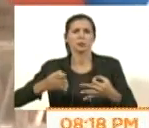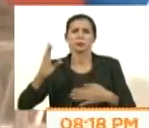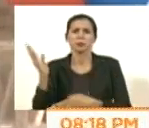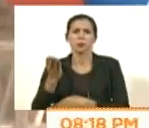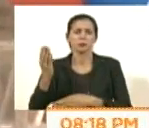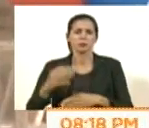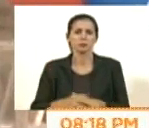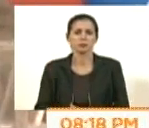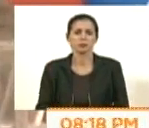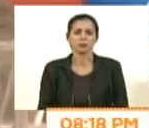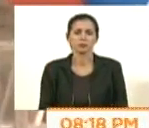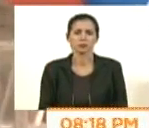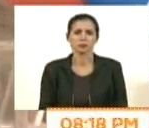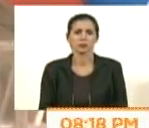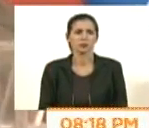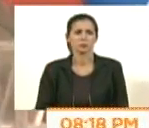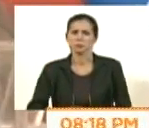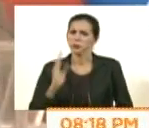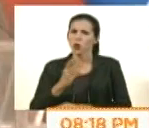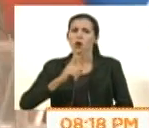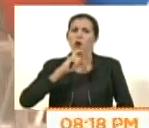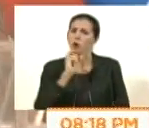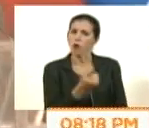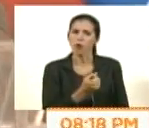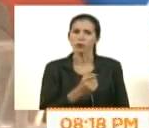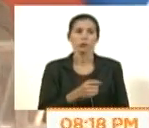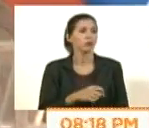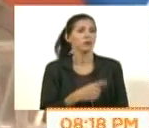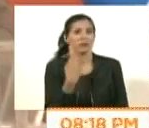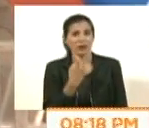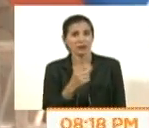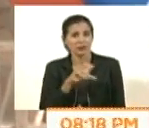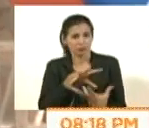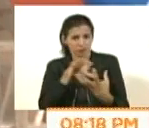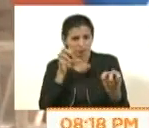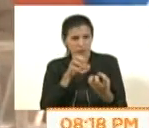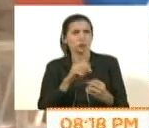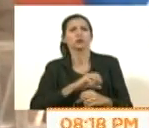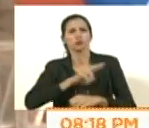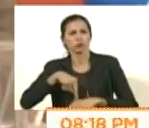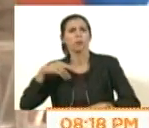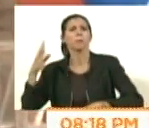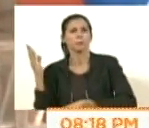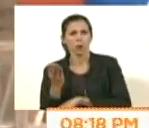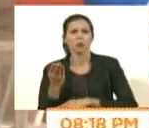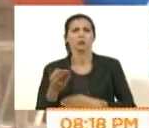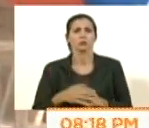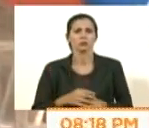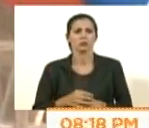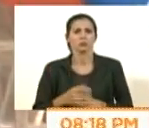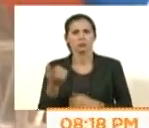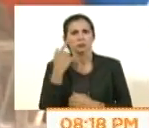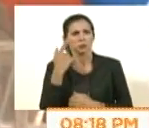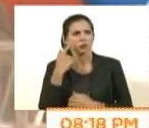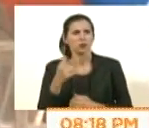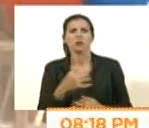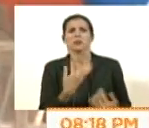sean necesarios el odio, la intolerancia y la espiral de violencia que nos quieren